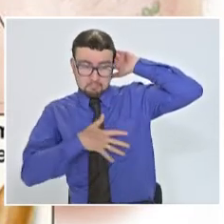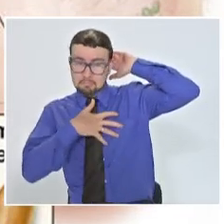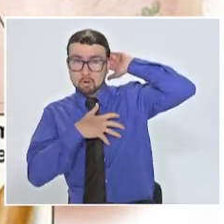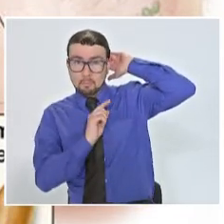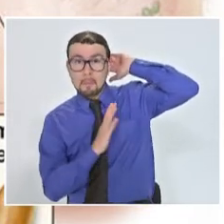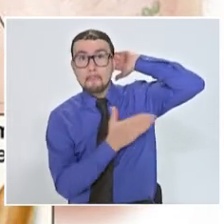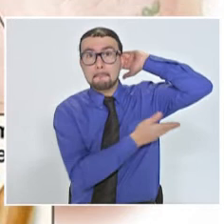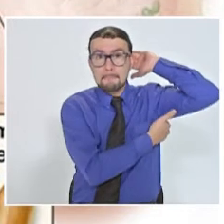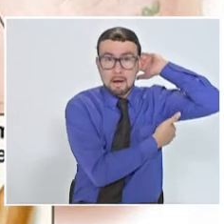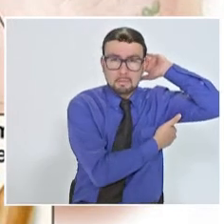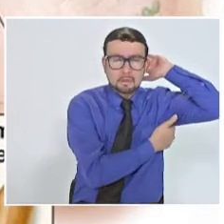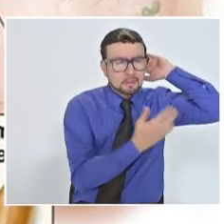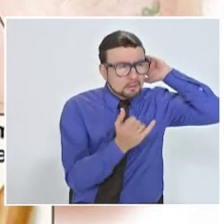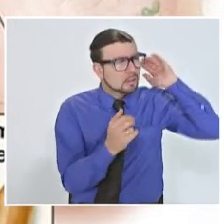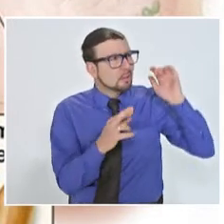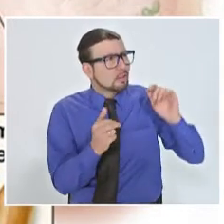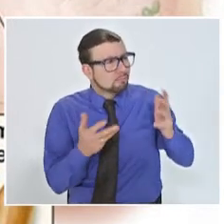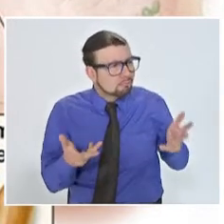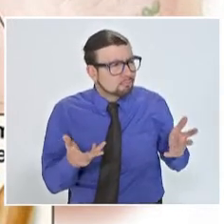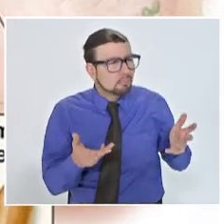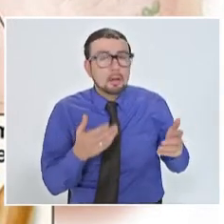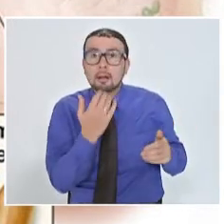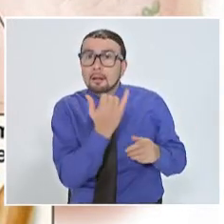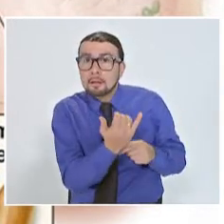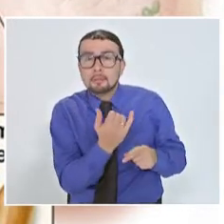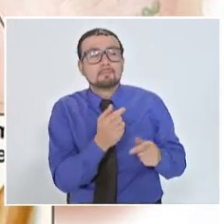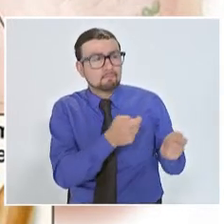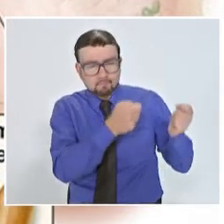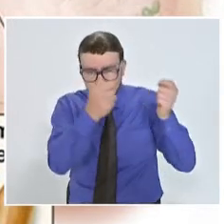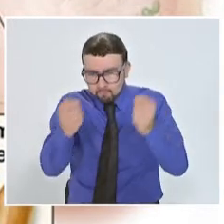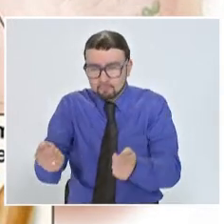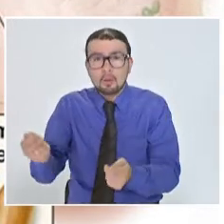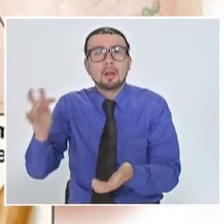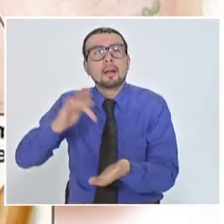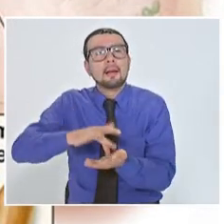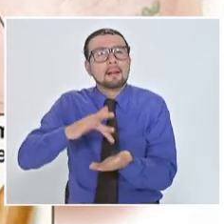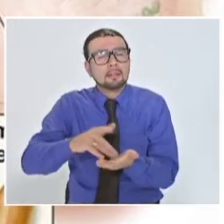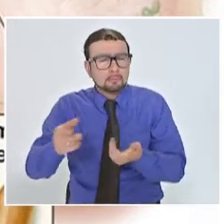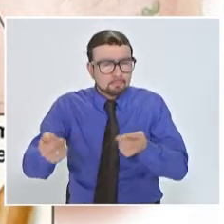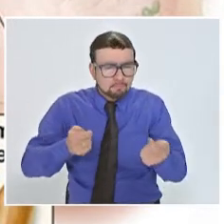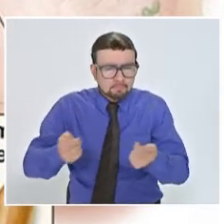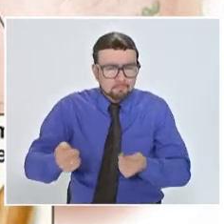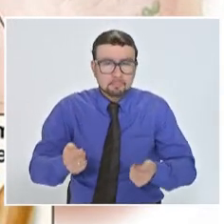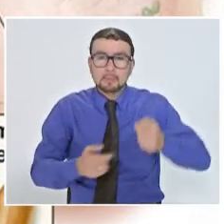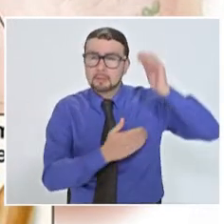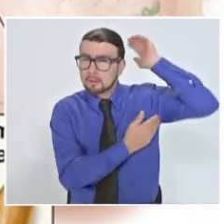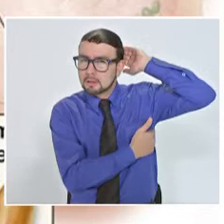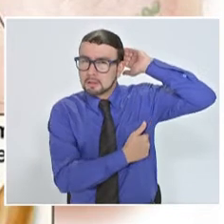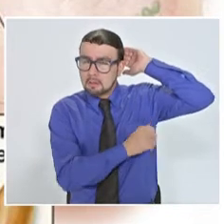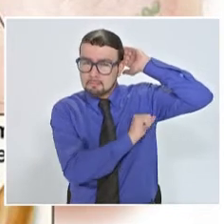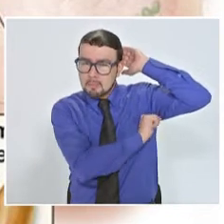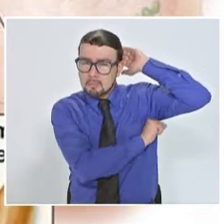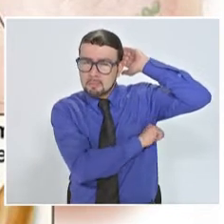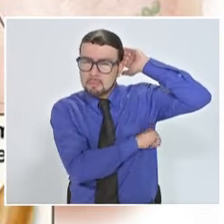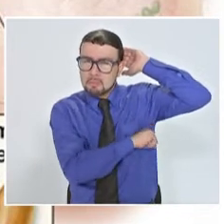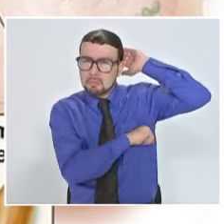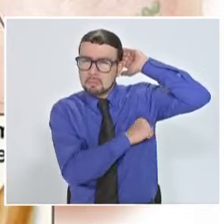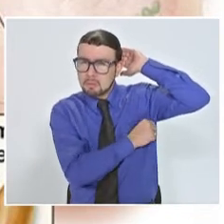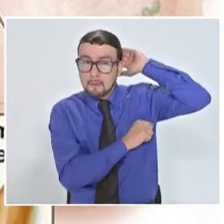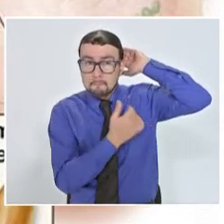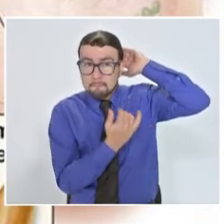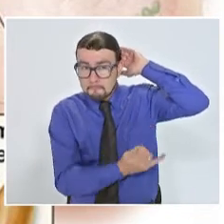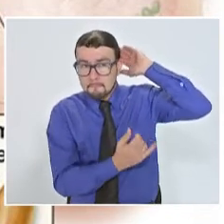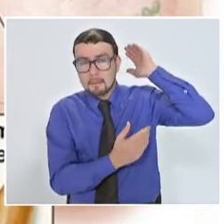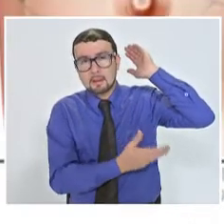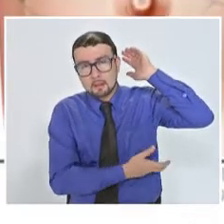paciente, entonces uno lo que hace es que la programa para una resección de esa área y para rotar un pequeño colgajo para que no queden